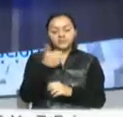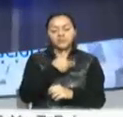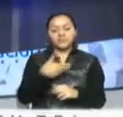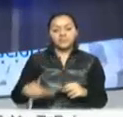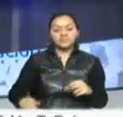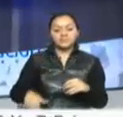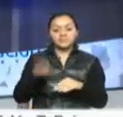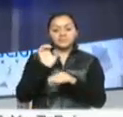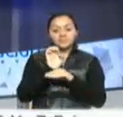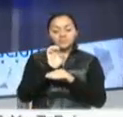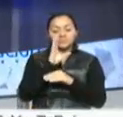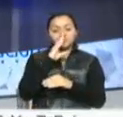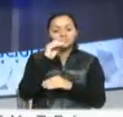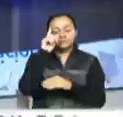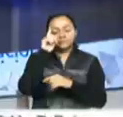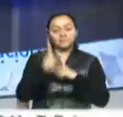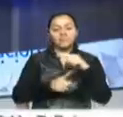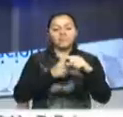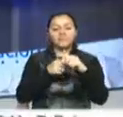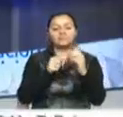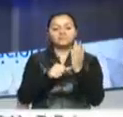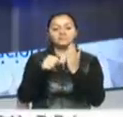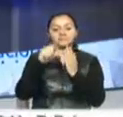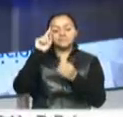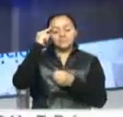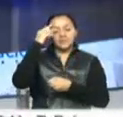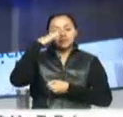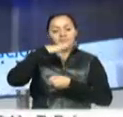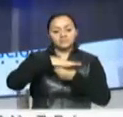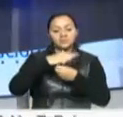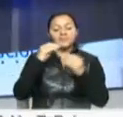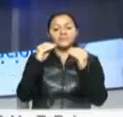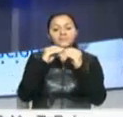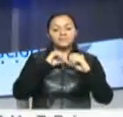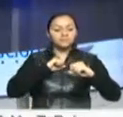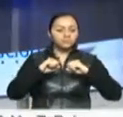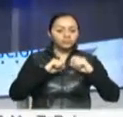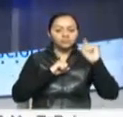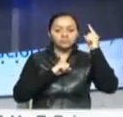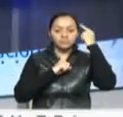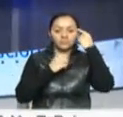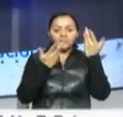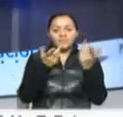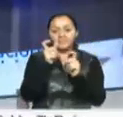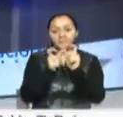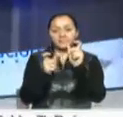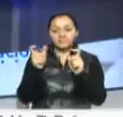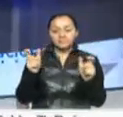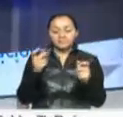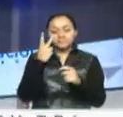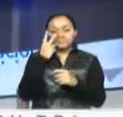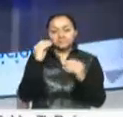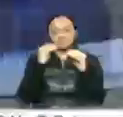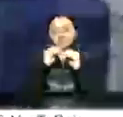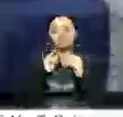República, Rafael Correa, y los ministros de Estado. Además, acercan la gestión del gobierno a la ciudadanía. Conozcamos